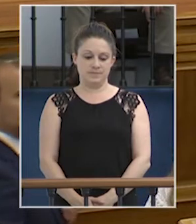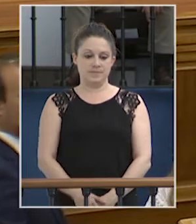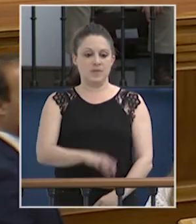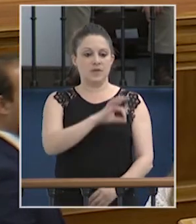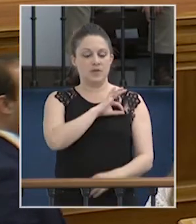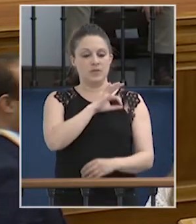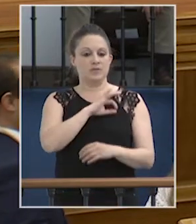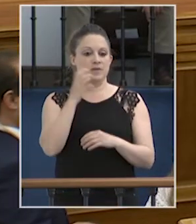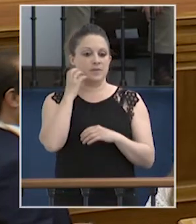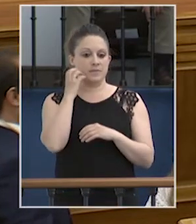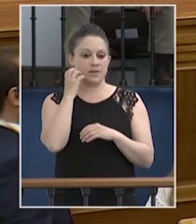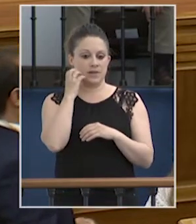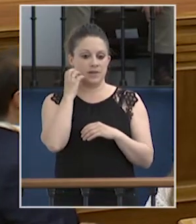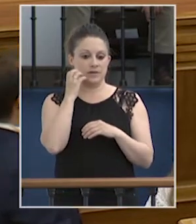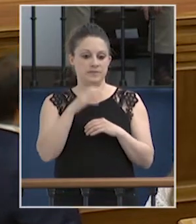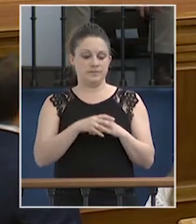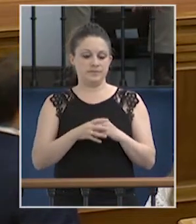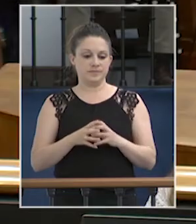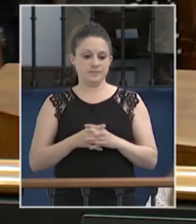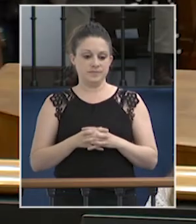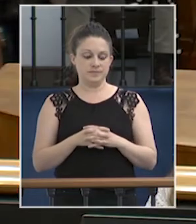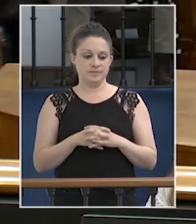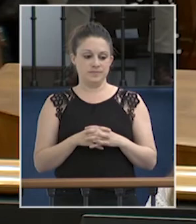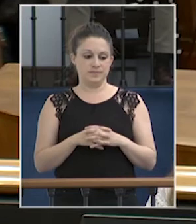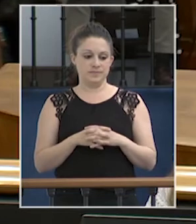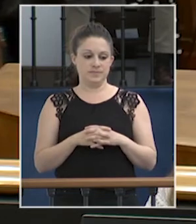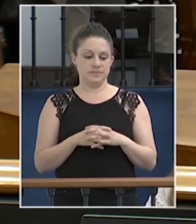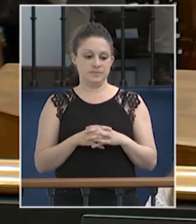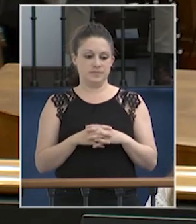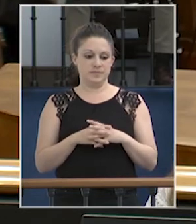Don Emiliano García Page Sánchez.